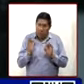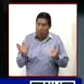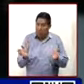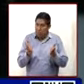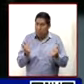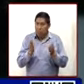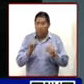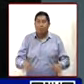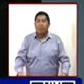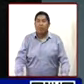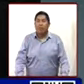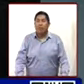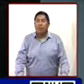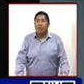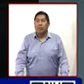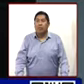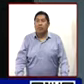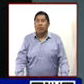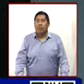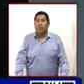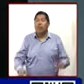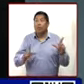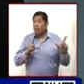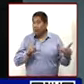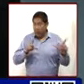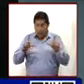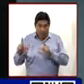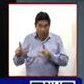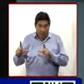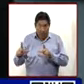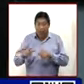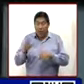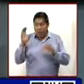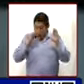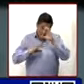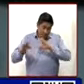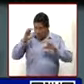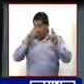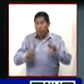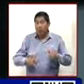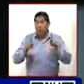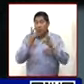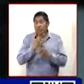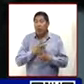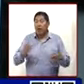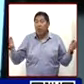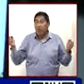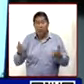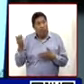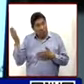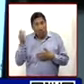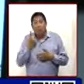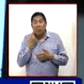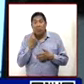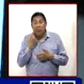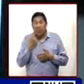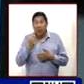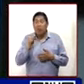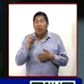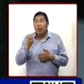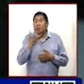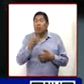aplicación. Estaremos listos para poder hacer las búsquedas de las personas desaparecidas. El caso de Michelle Fernanda Coaquira